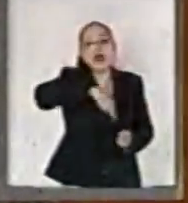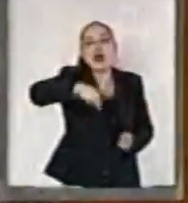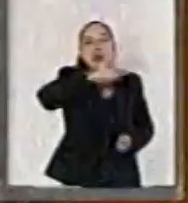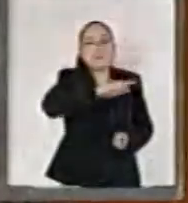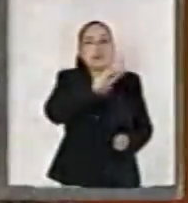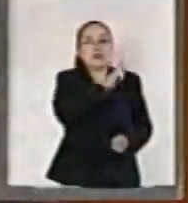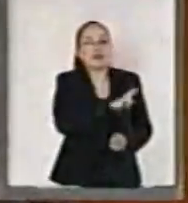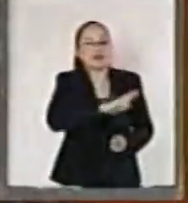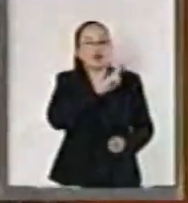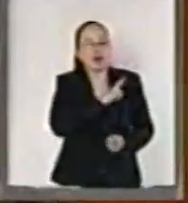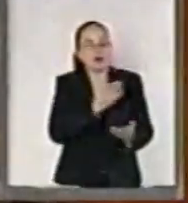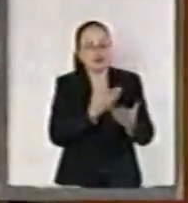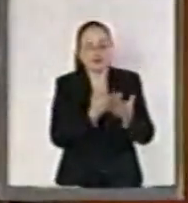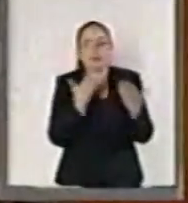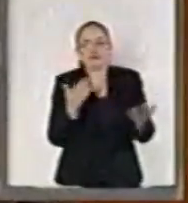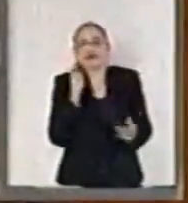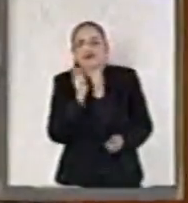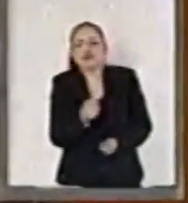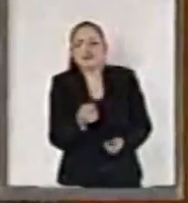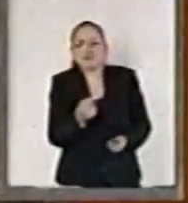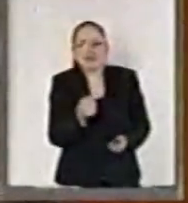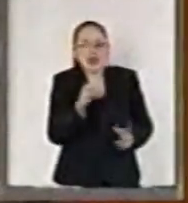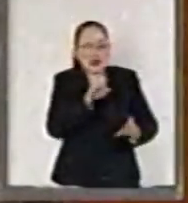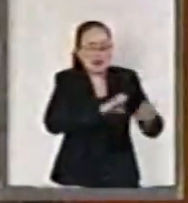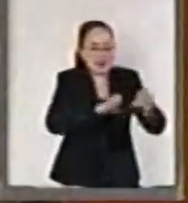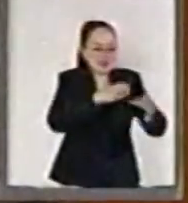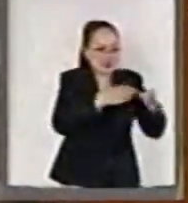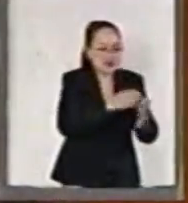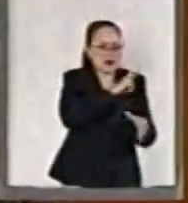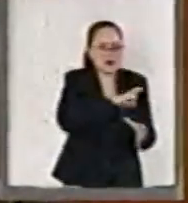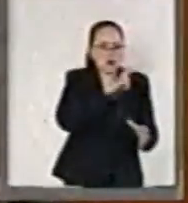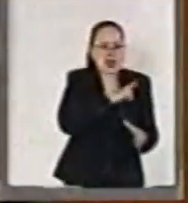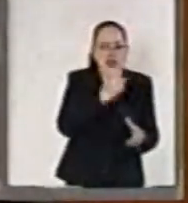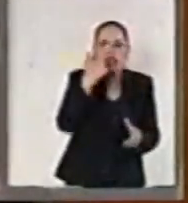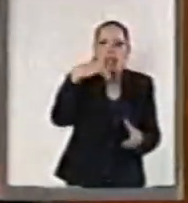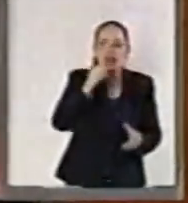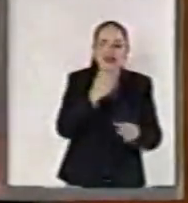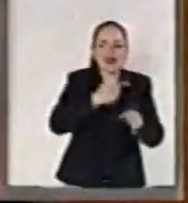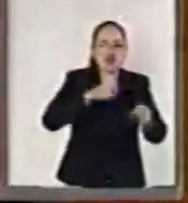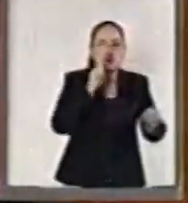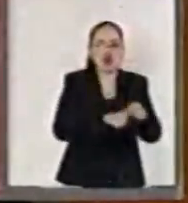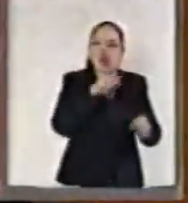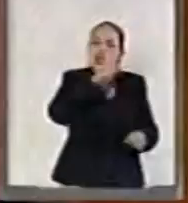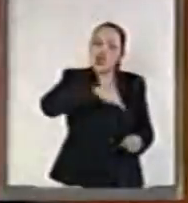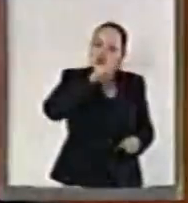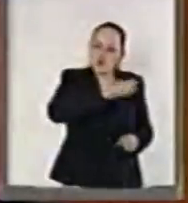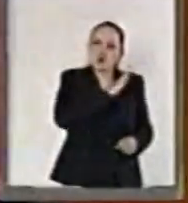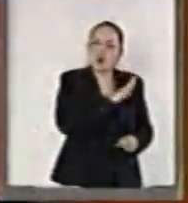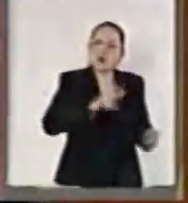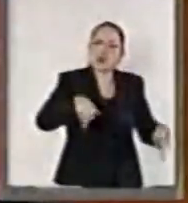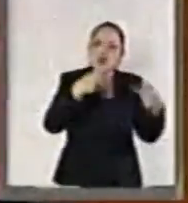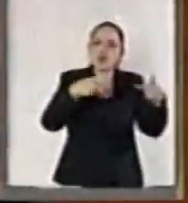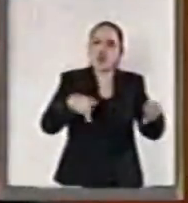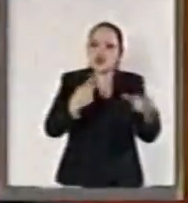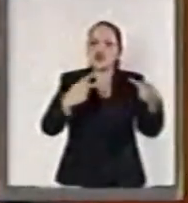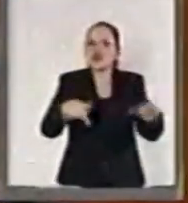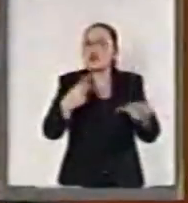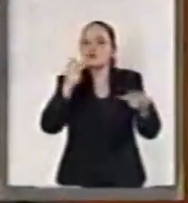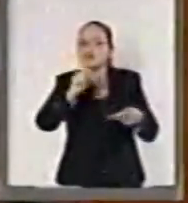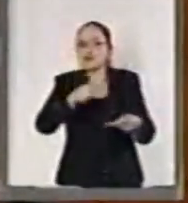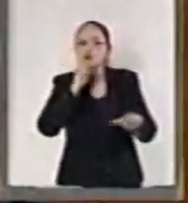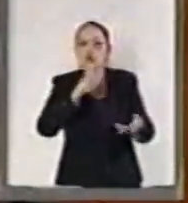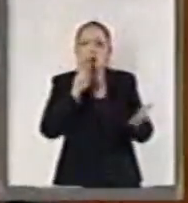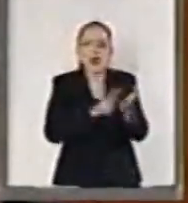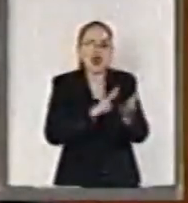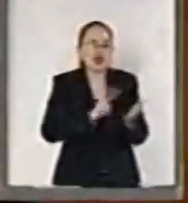que las empresas privadas que se dediquen a importar gas natural podrán vender el gas natural al precio